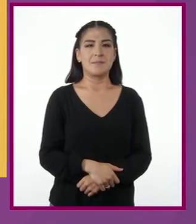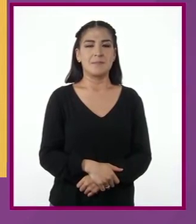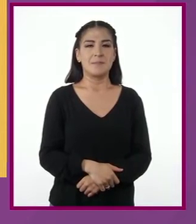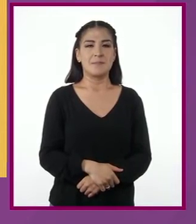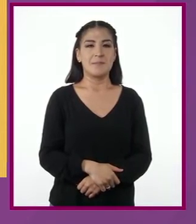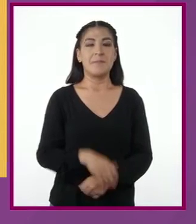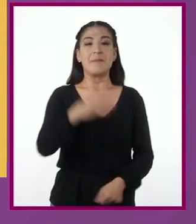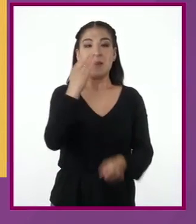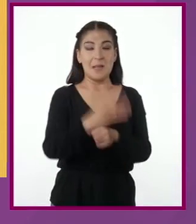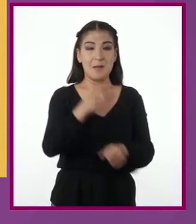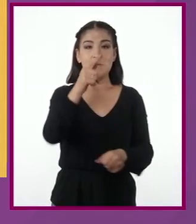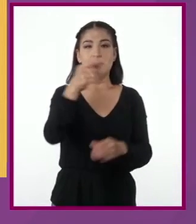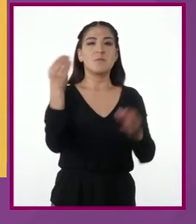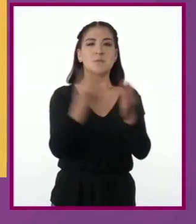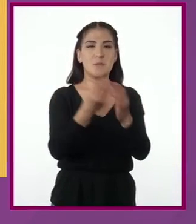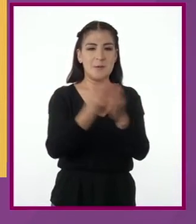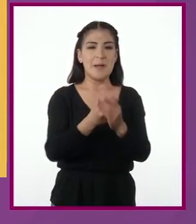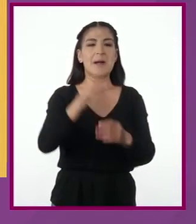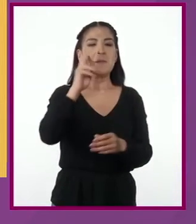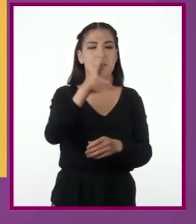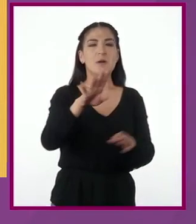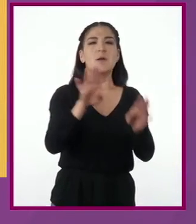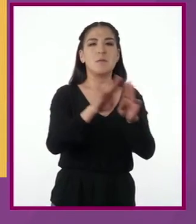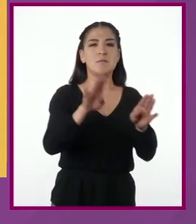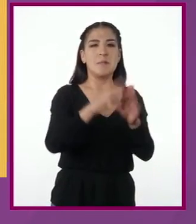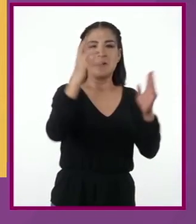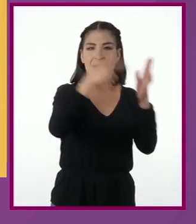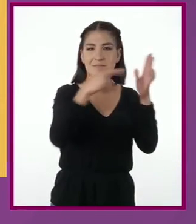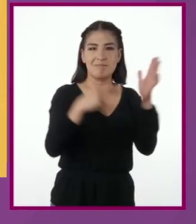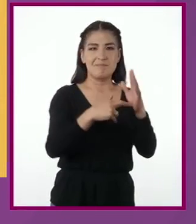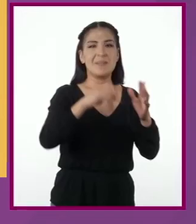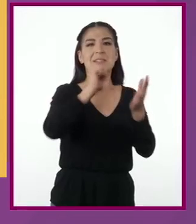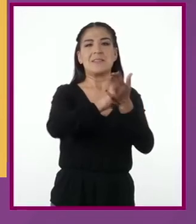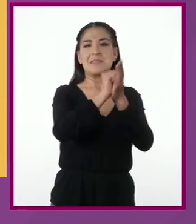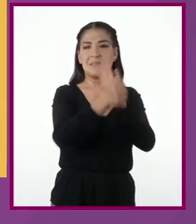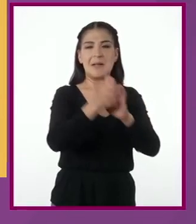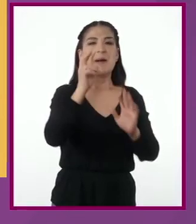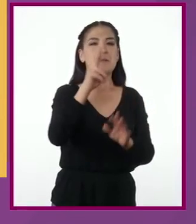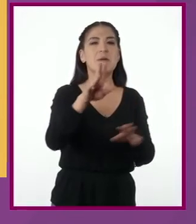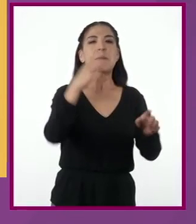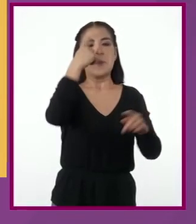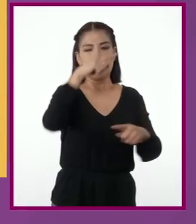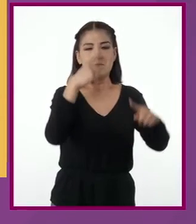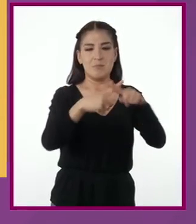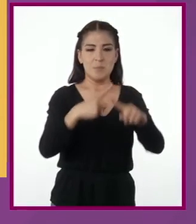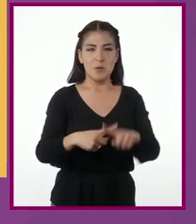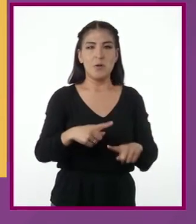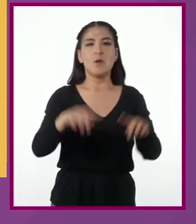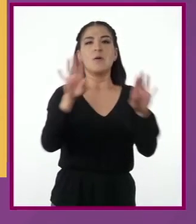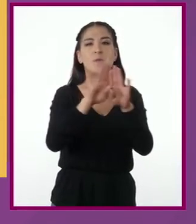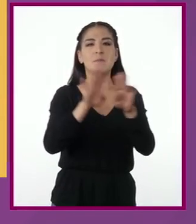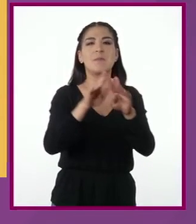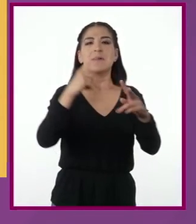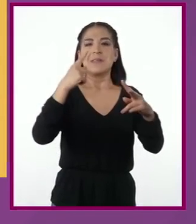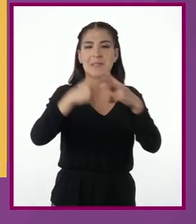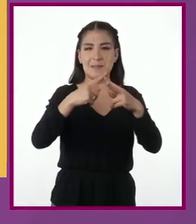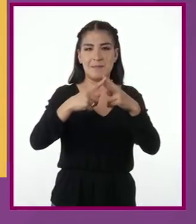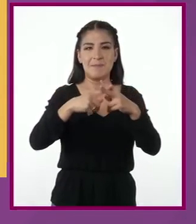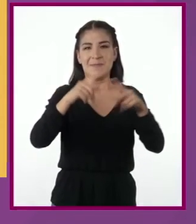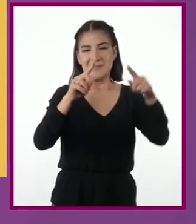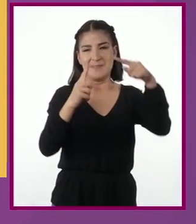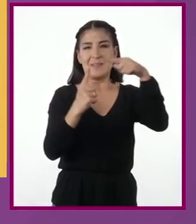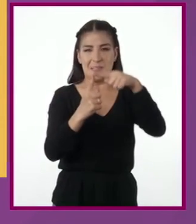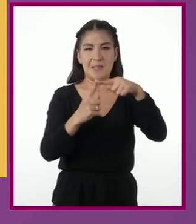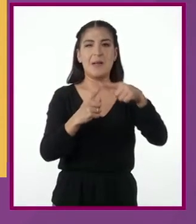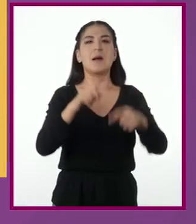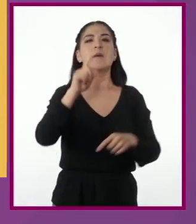En esta sesión se cumple con la aplicación de la regla de los signos de la multiplicación y división de fracciones, destacando lo